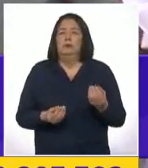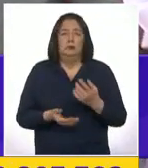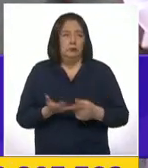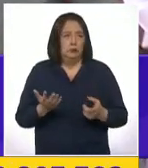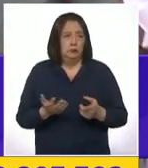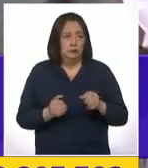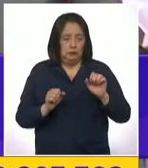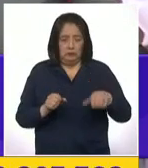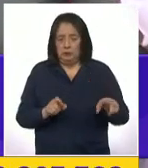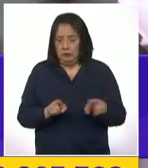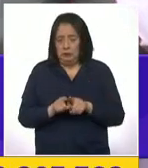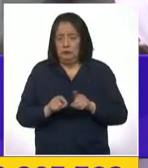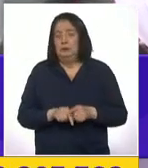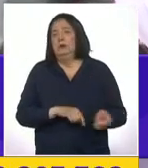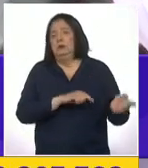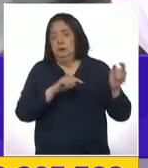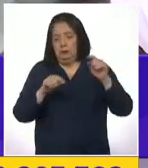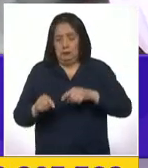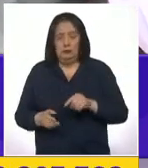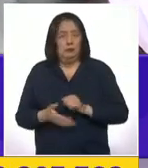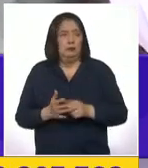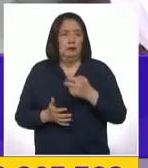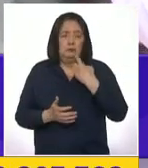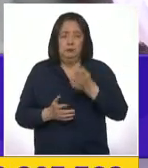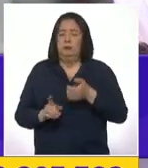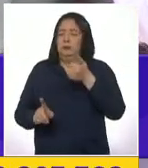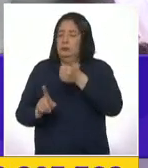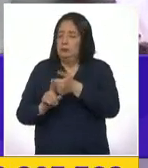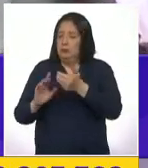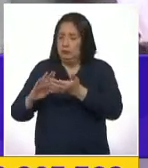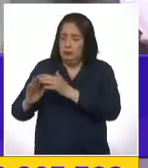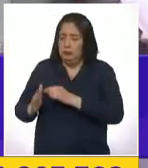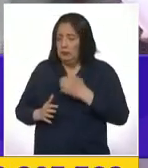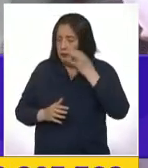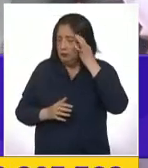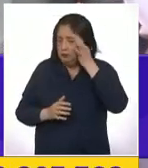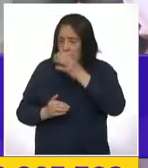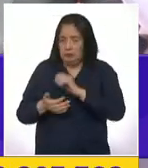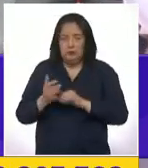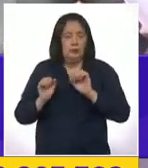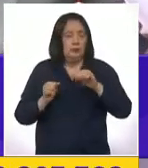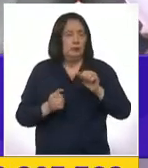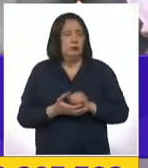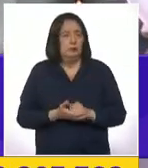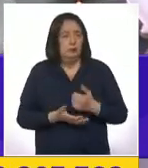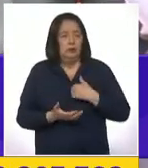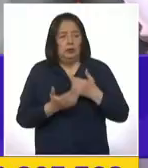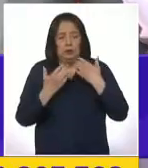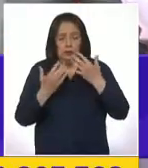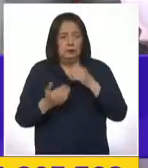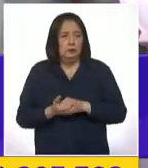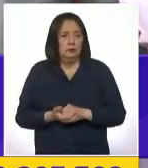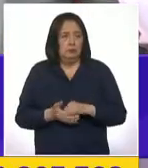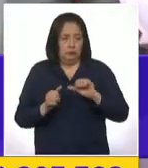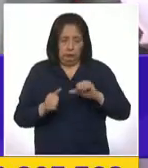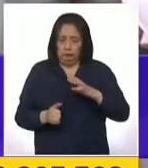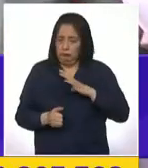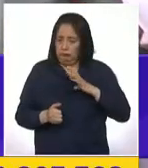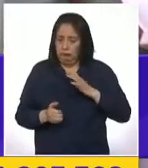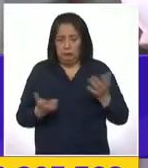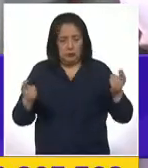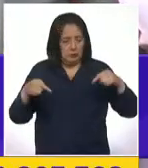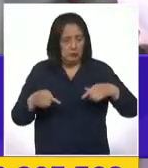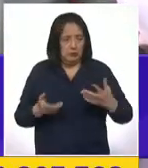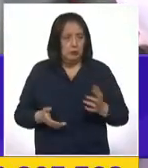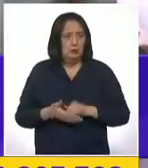que también traigamos la voz auténtica de nuestros pueblos originarios. Yo los agradezco de sobremanera. Estamos